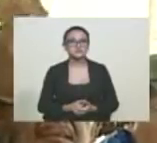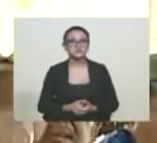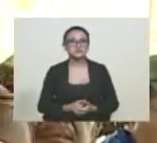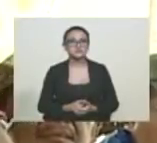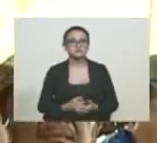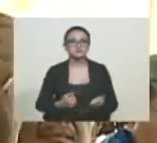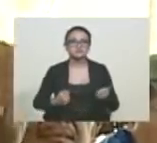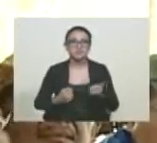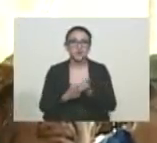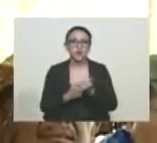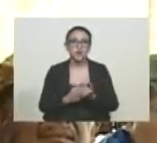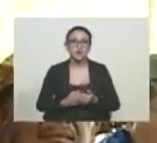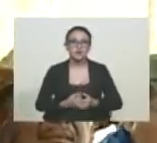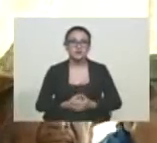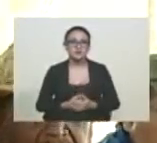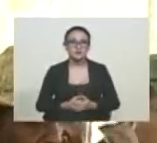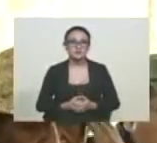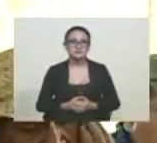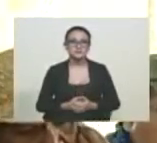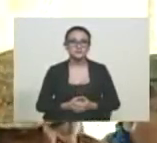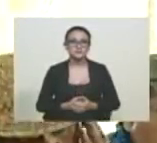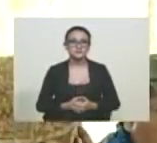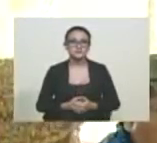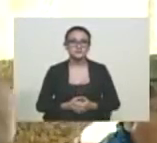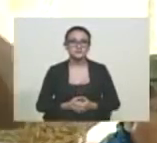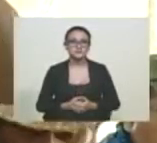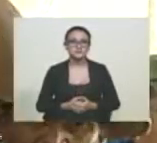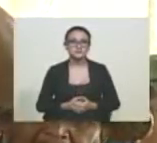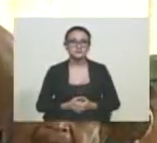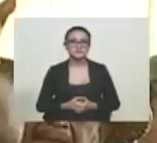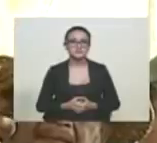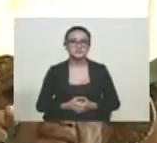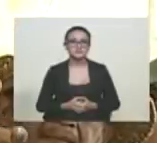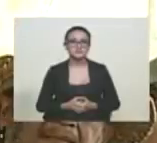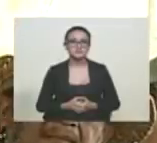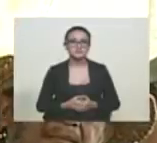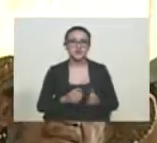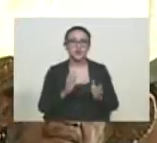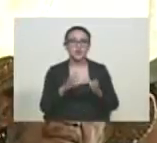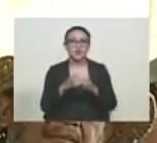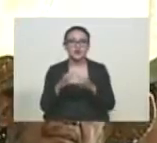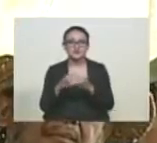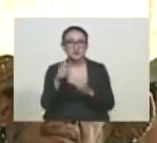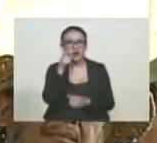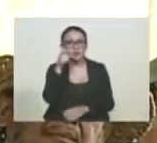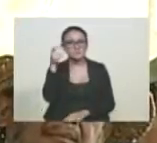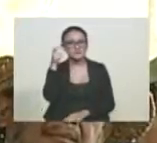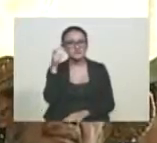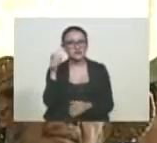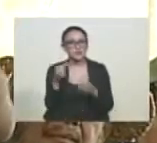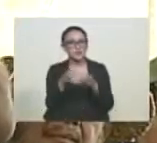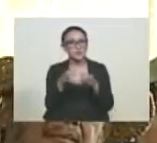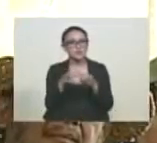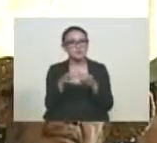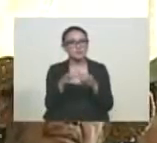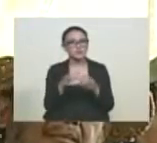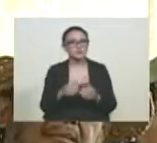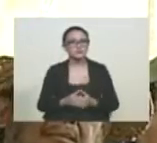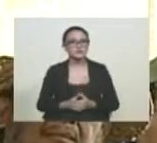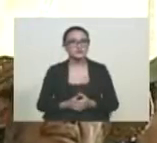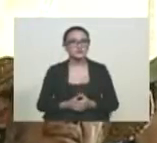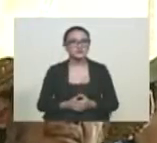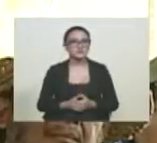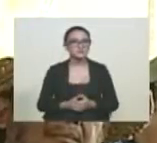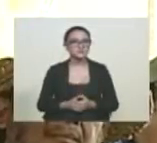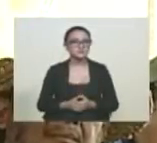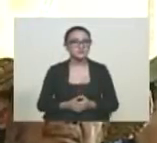para aportar, para ayudar. De la organización campesina, deslastrarnos de